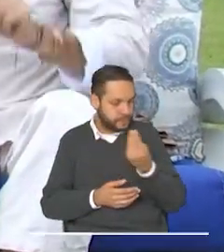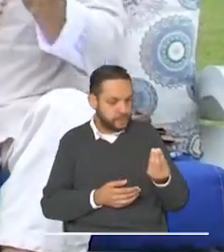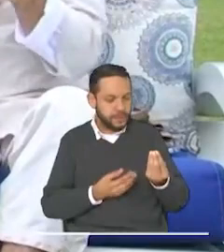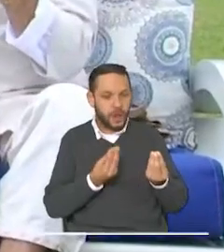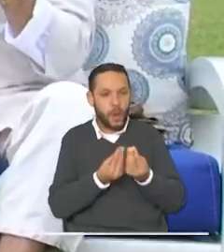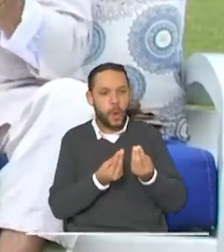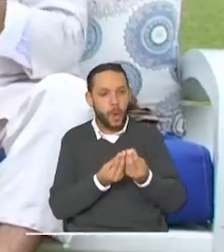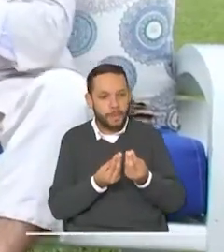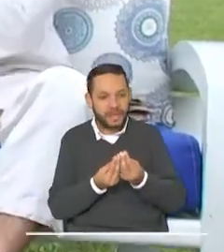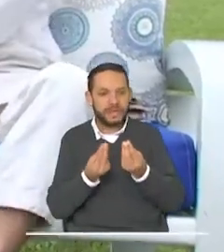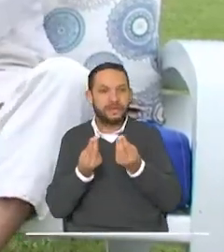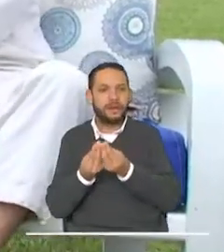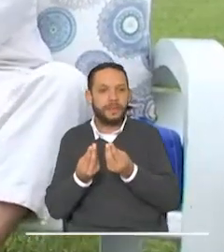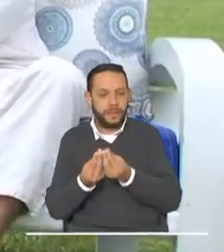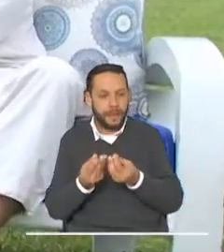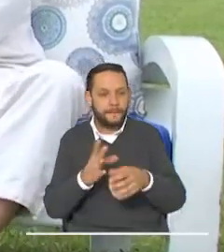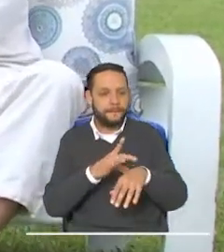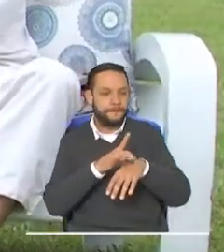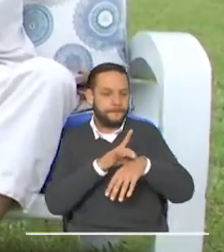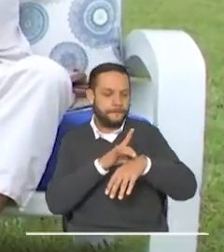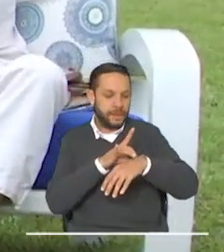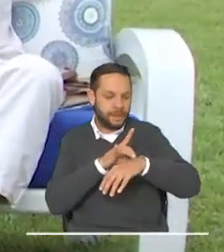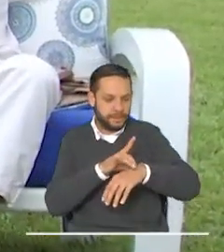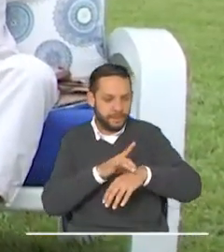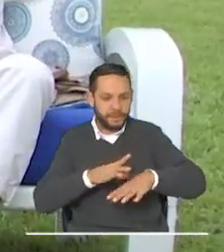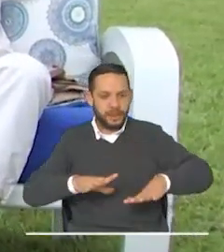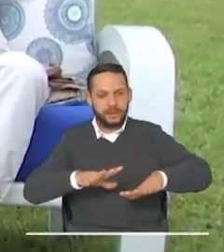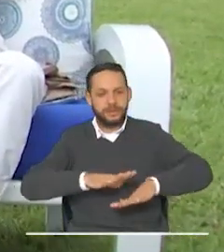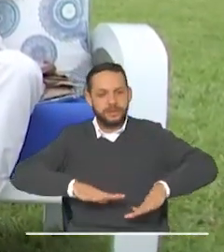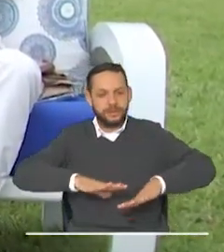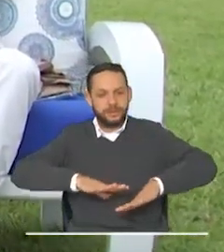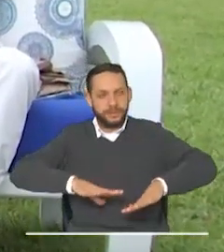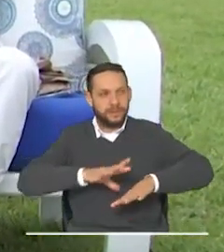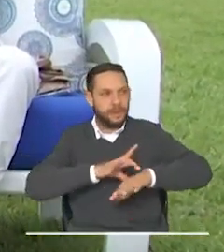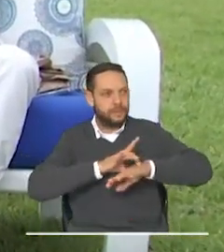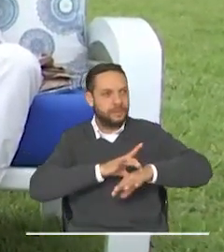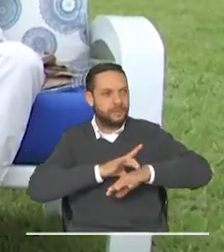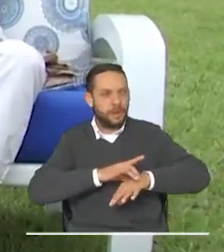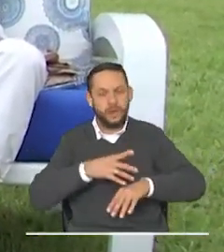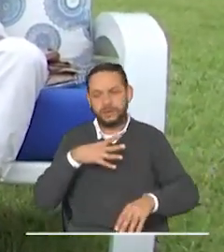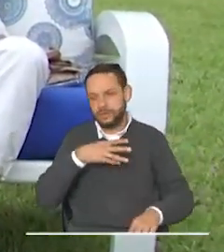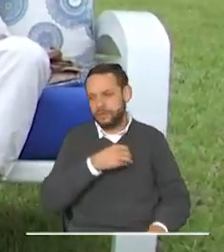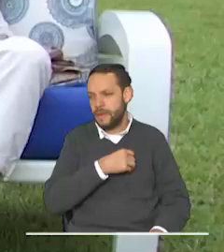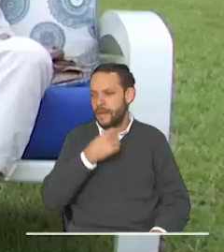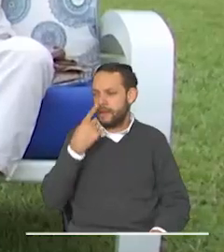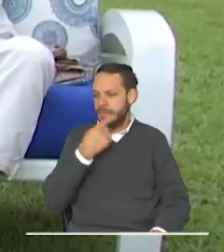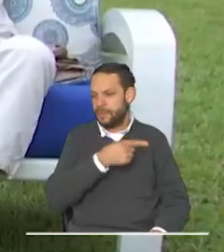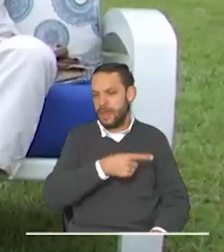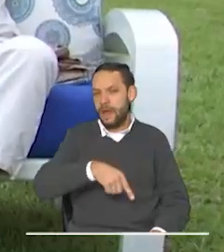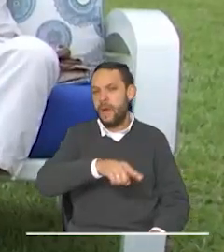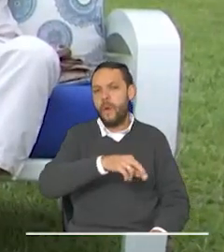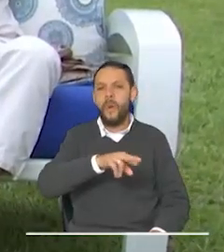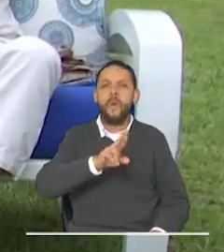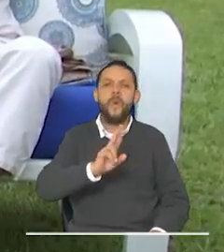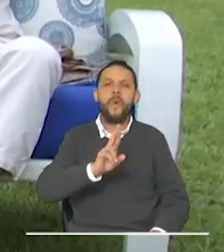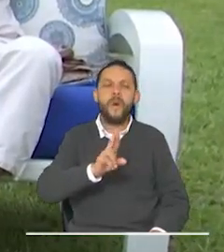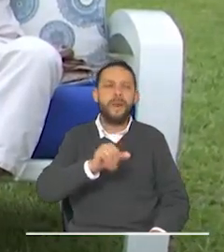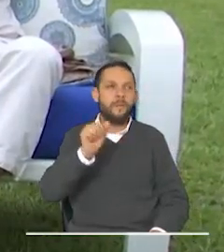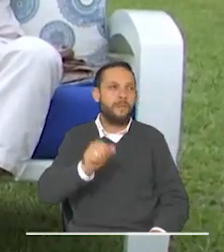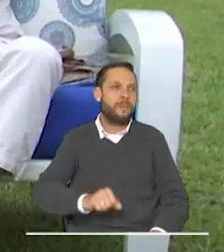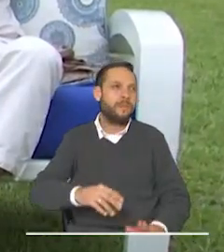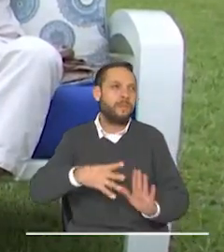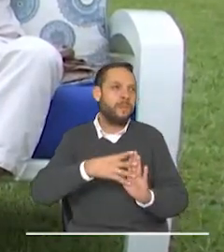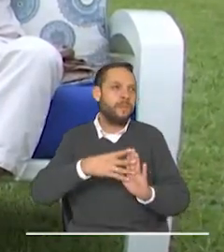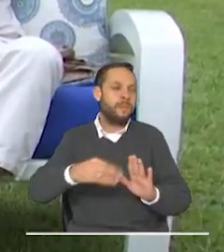compañeros médicos que han estado en unidades de psiquiatría uno dice no pues qué bueno que esto que están viendo ustedes acá afuera